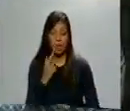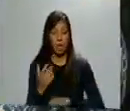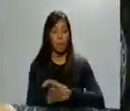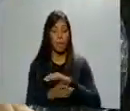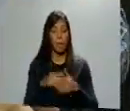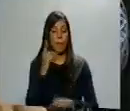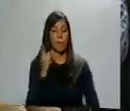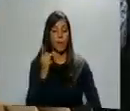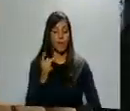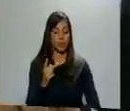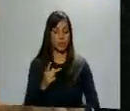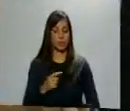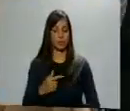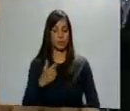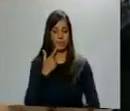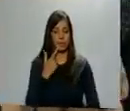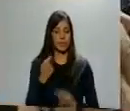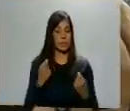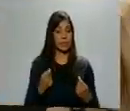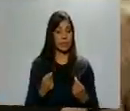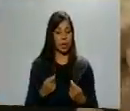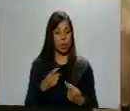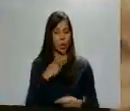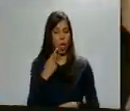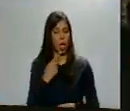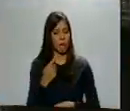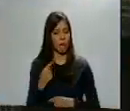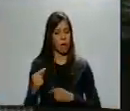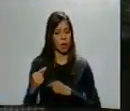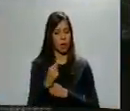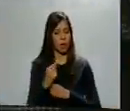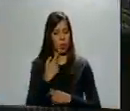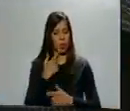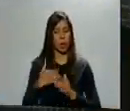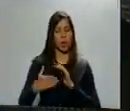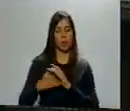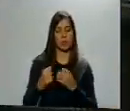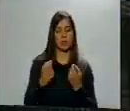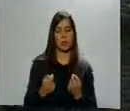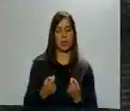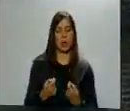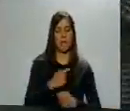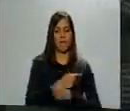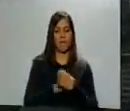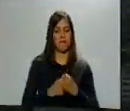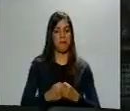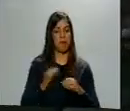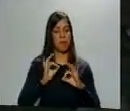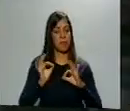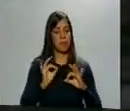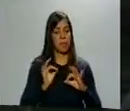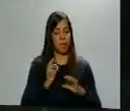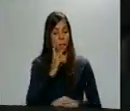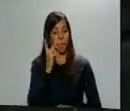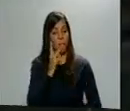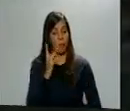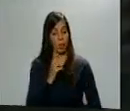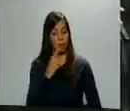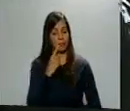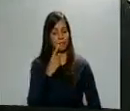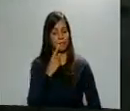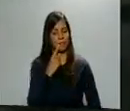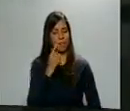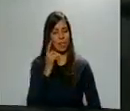político, más nadie daba argumentos en contra con fuerza, sino simplemente hay un problema político porque vienen